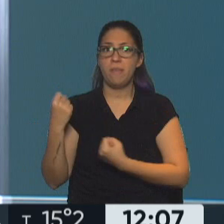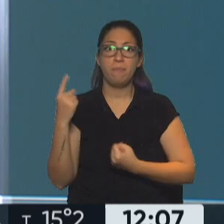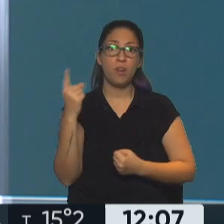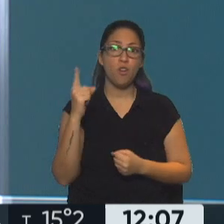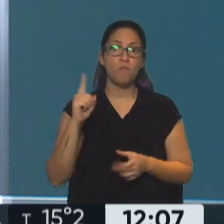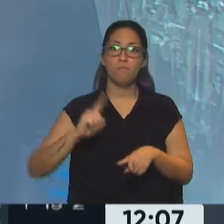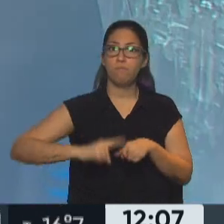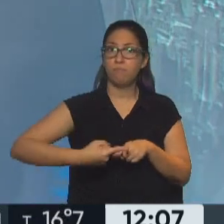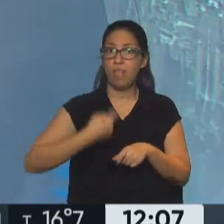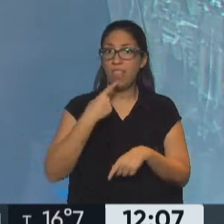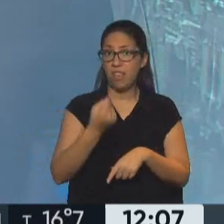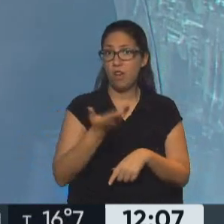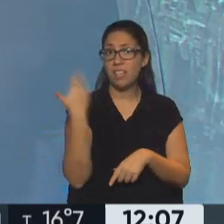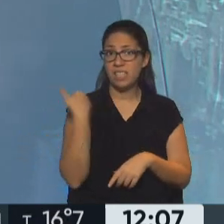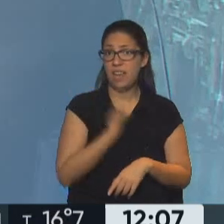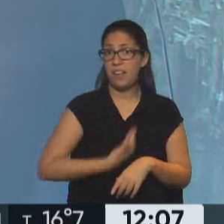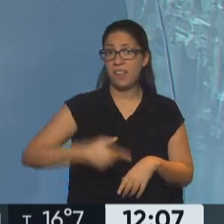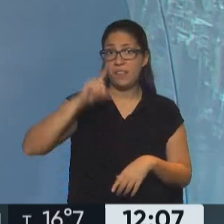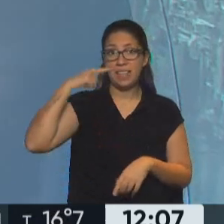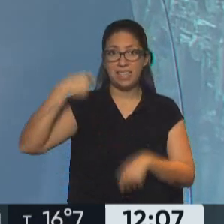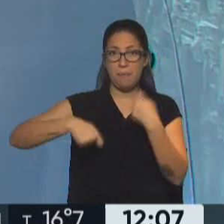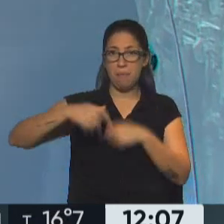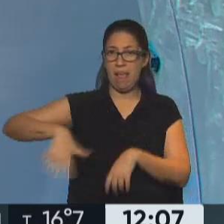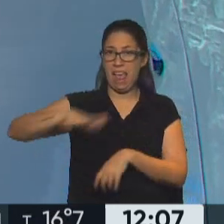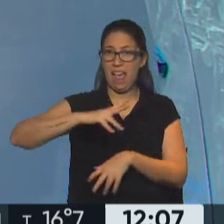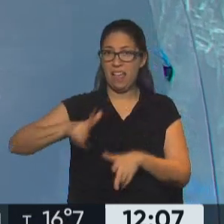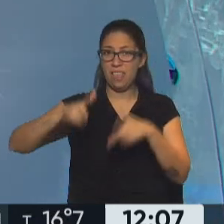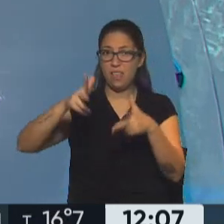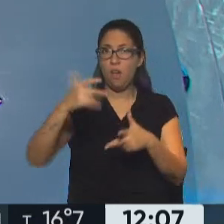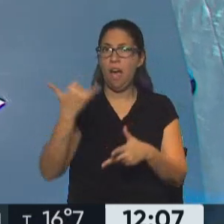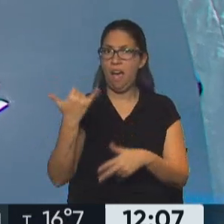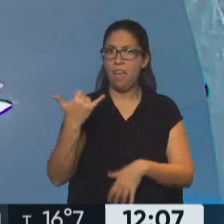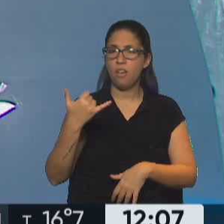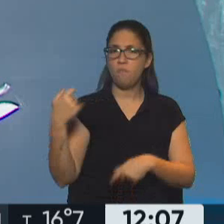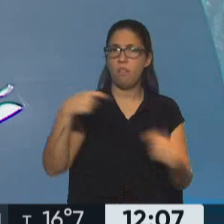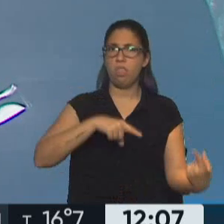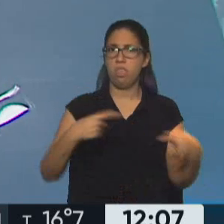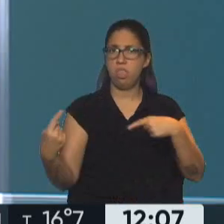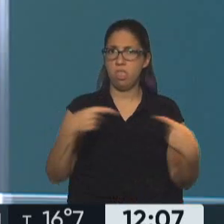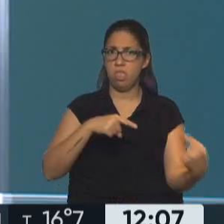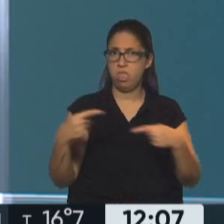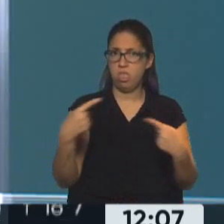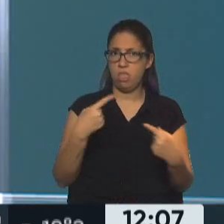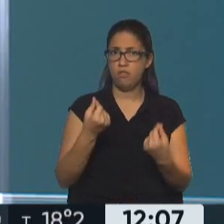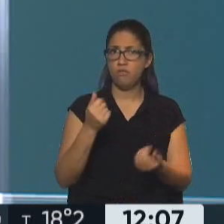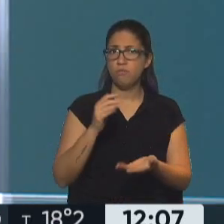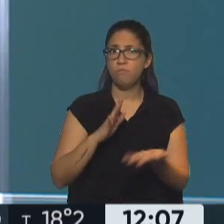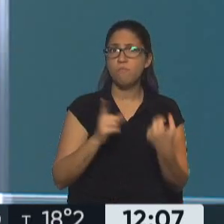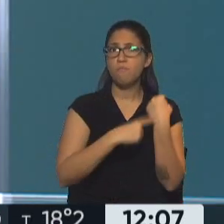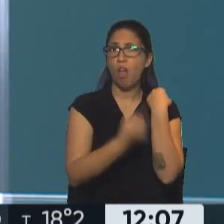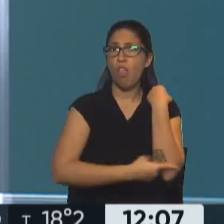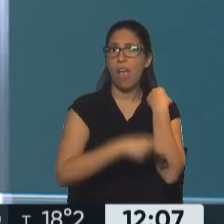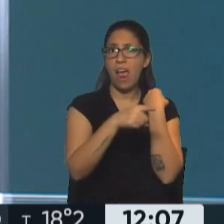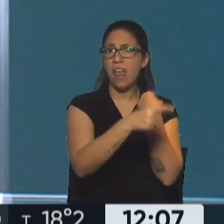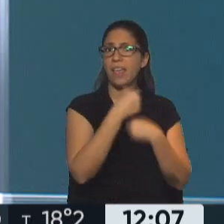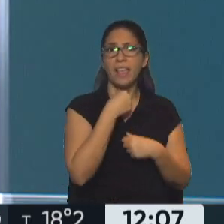políticos, lo dijo ayer el presidente Alberto Fernández en Chapalmalal, hay una puja distributiva. En esta puja distributiva, los sectores más poderosos son los que